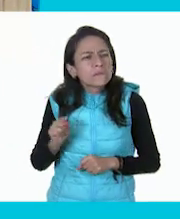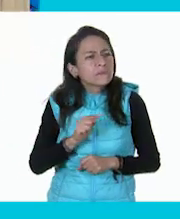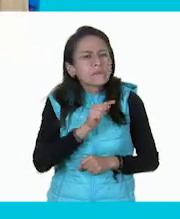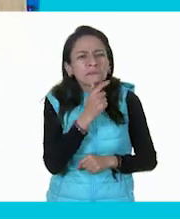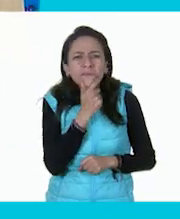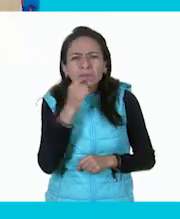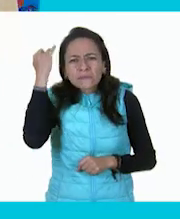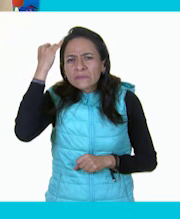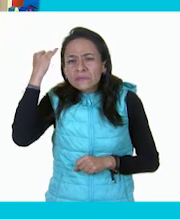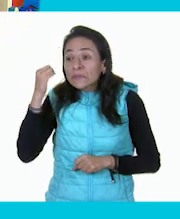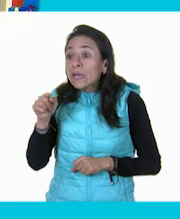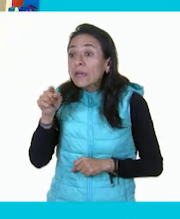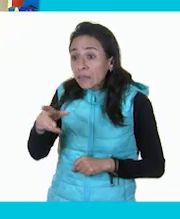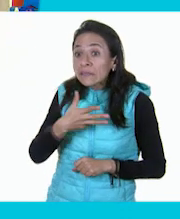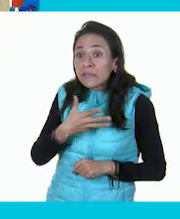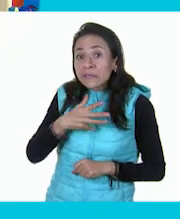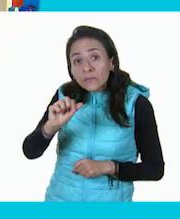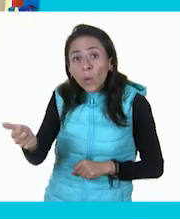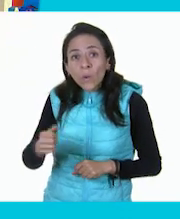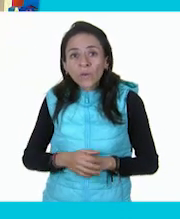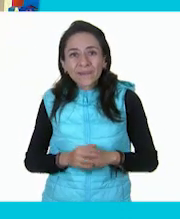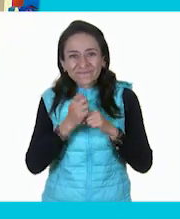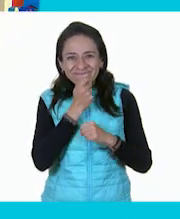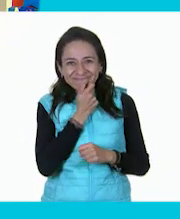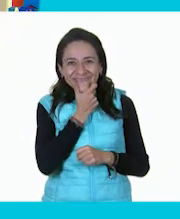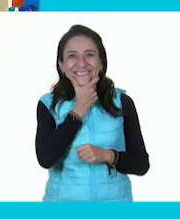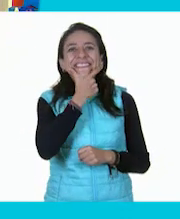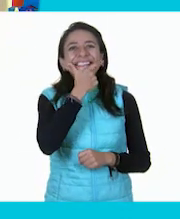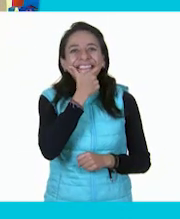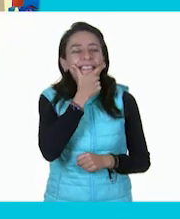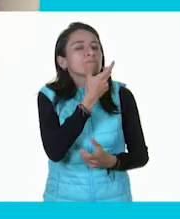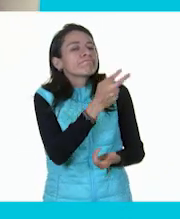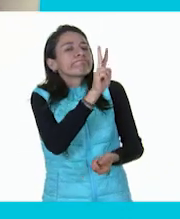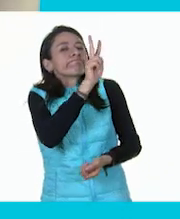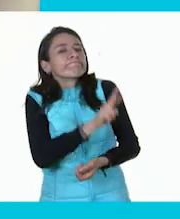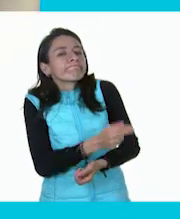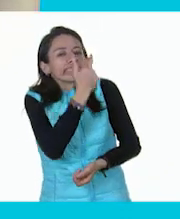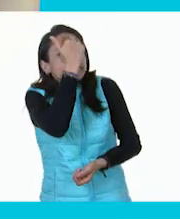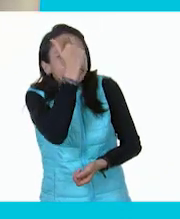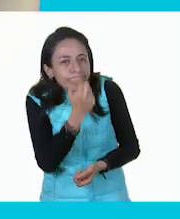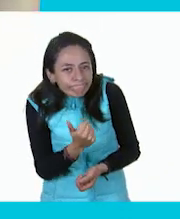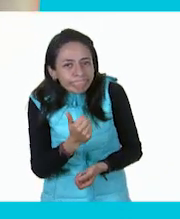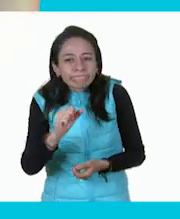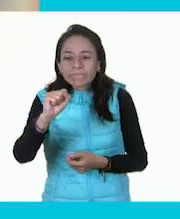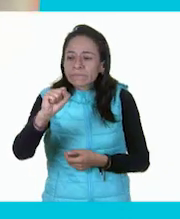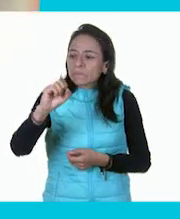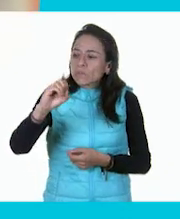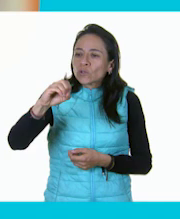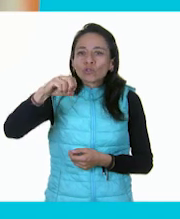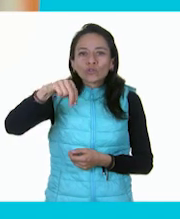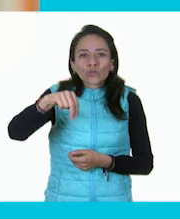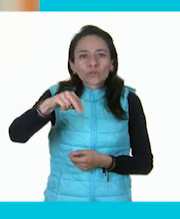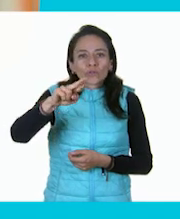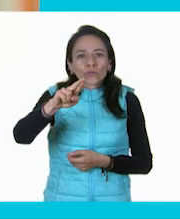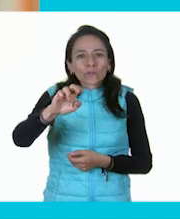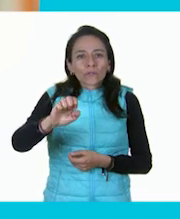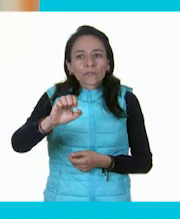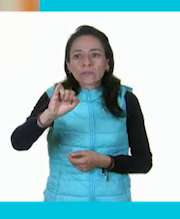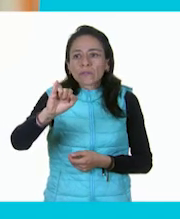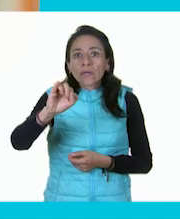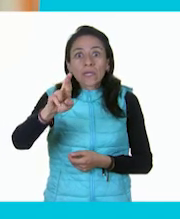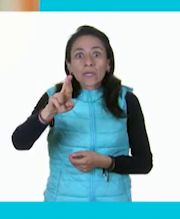Ay, allá tienes una. ¿Sí? Sonreír. Ay, claro, la que me salió. Ajá. Miren.